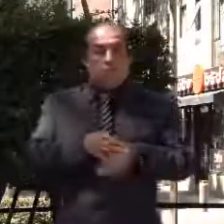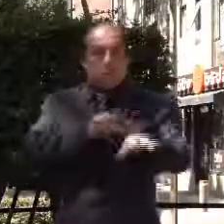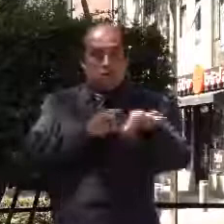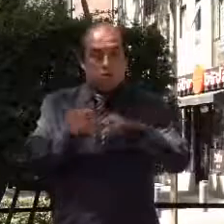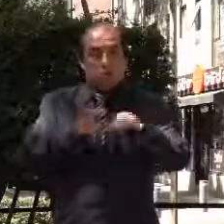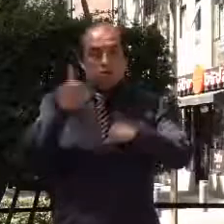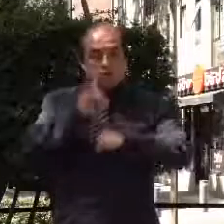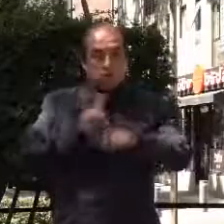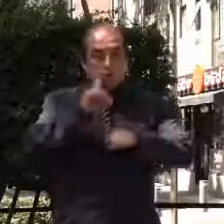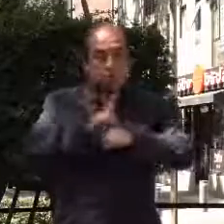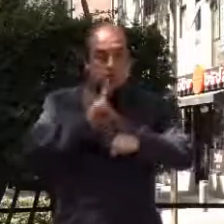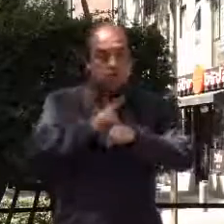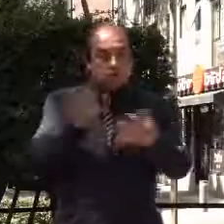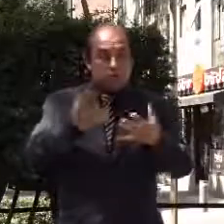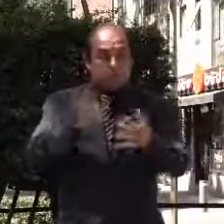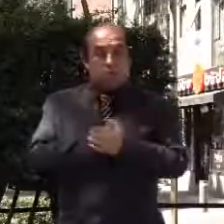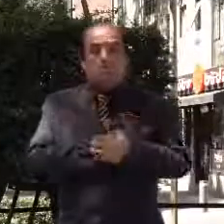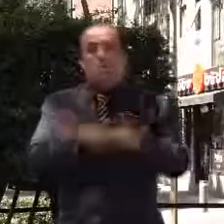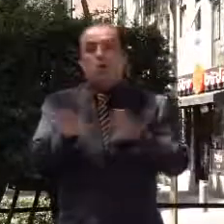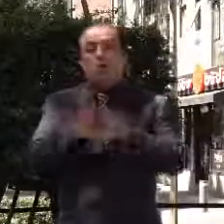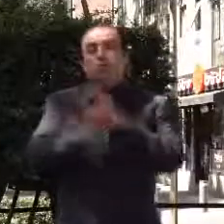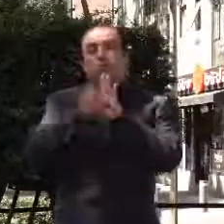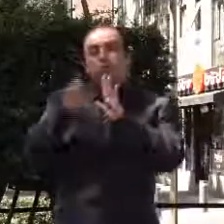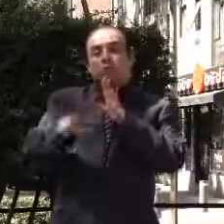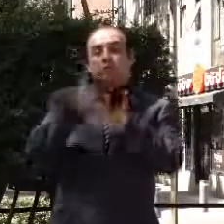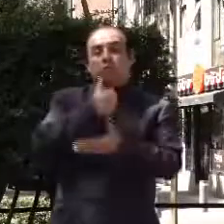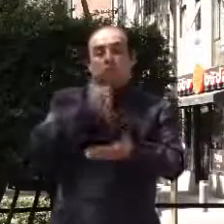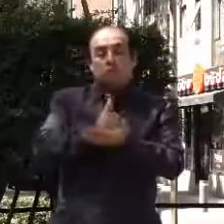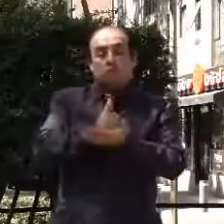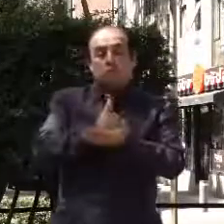que se está haciendo y cómo, por ejemplo, en la ciudad, que